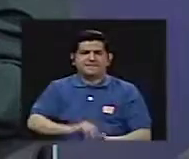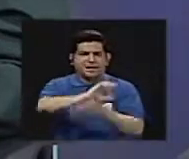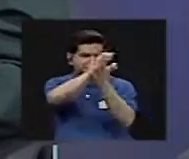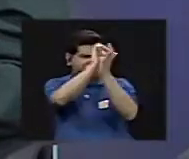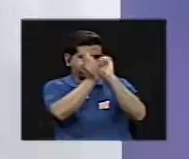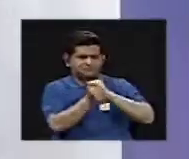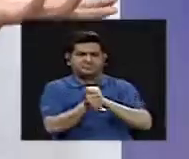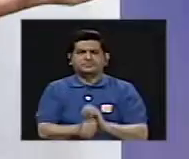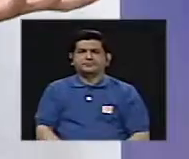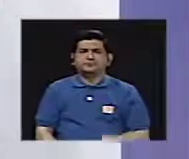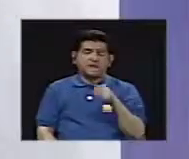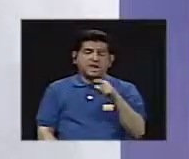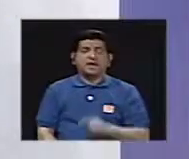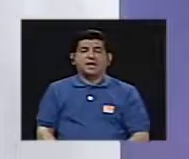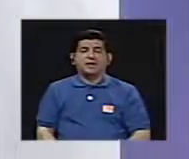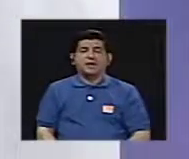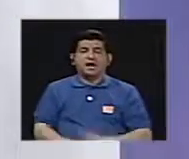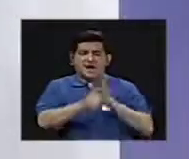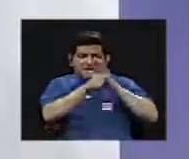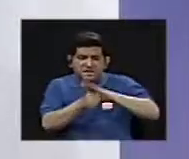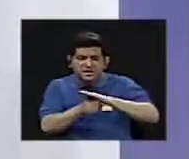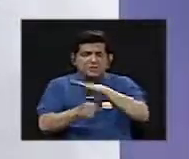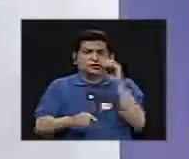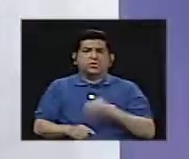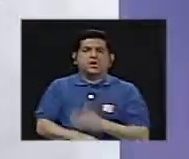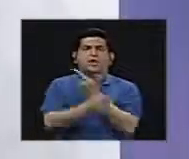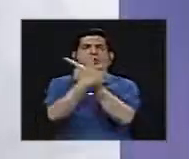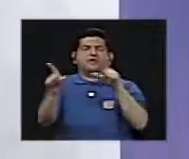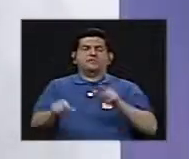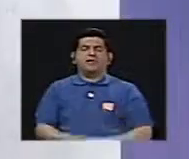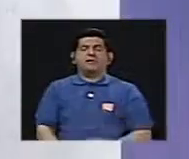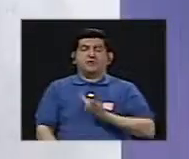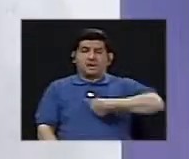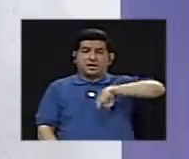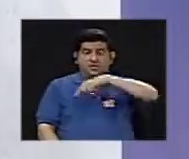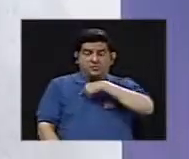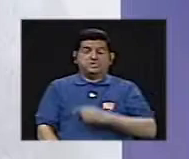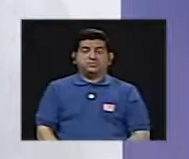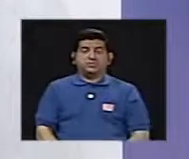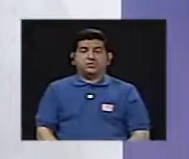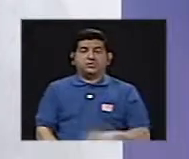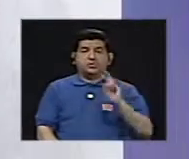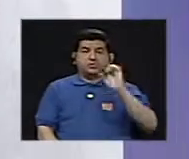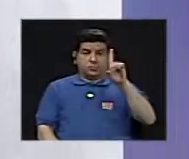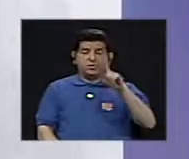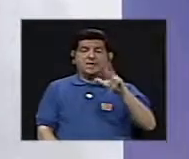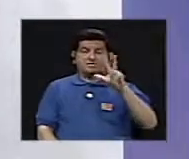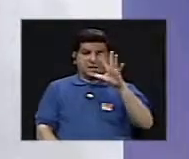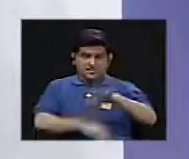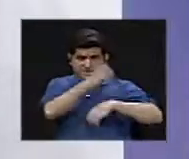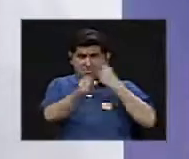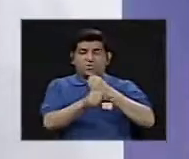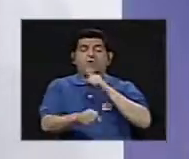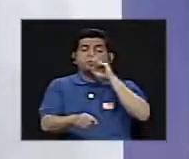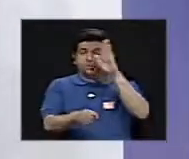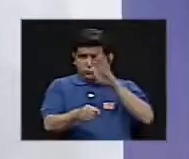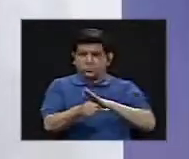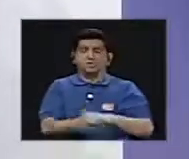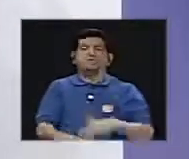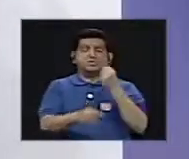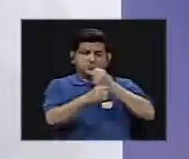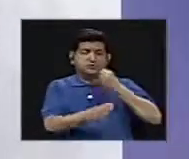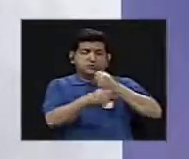en un enajenador o en un libertador. Y yo creo que en la UNED durante 35 años sí hemos tenido un gran compromiso en que aquello que